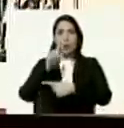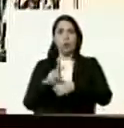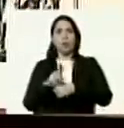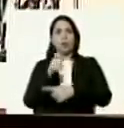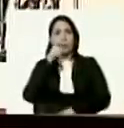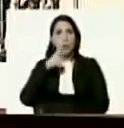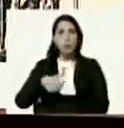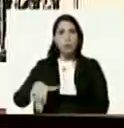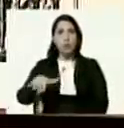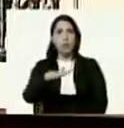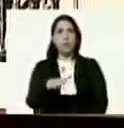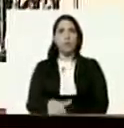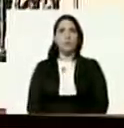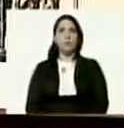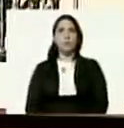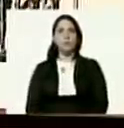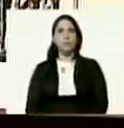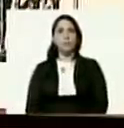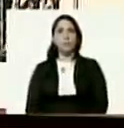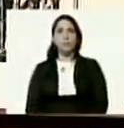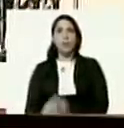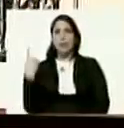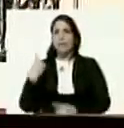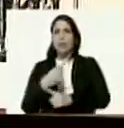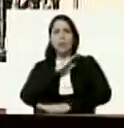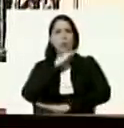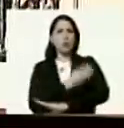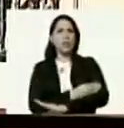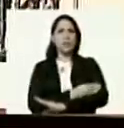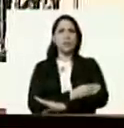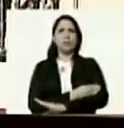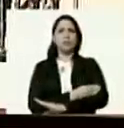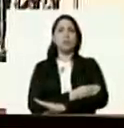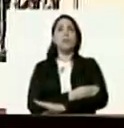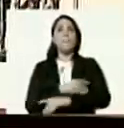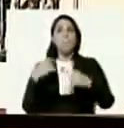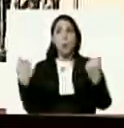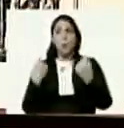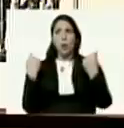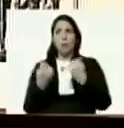pueblo. Hay que fortalecer el poder popular.